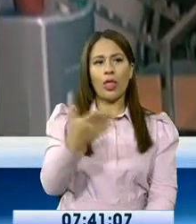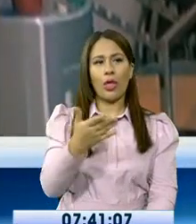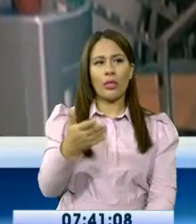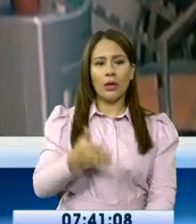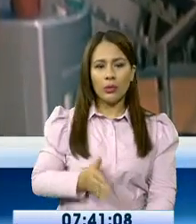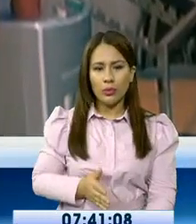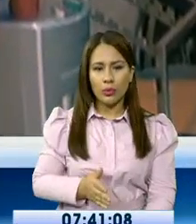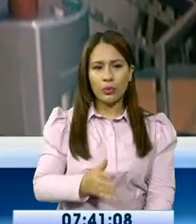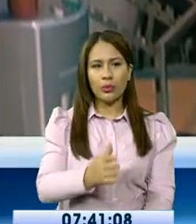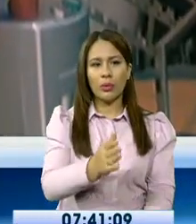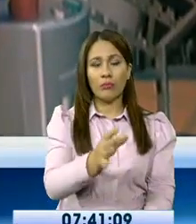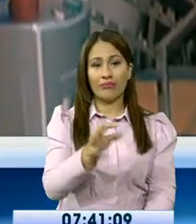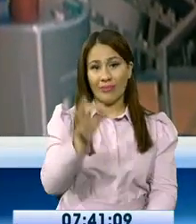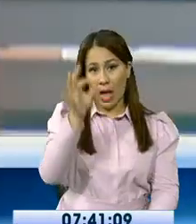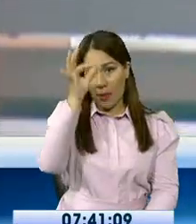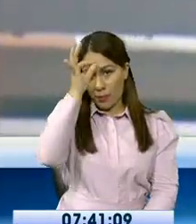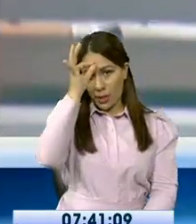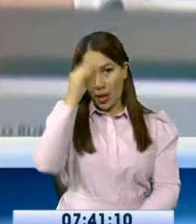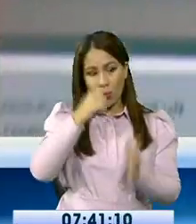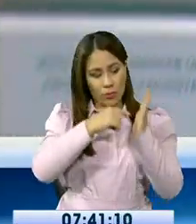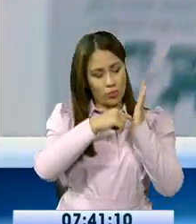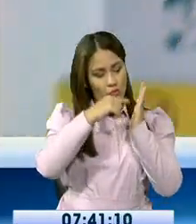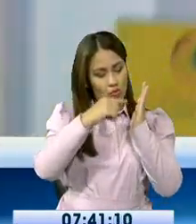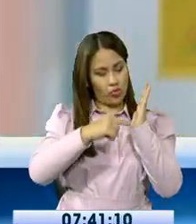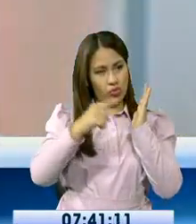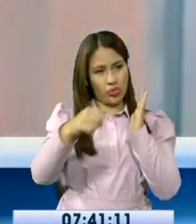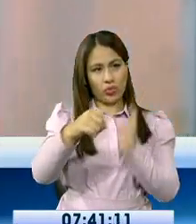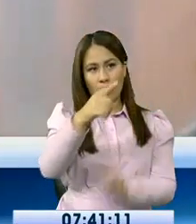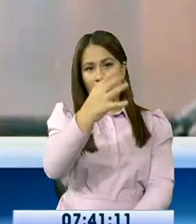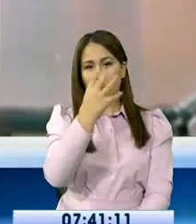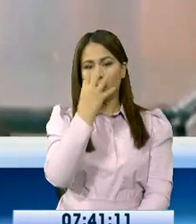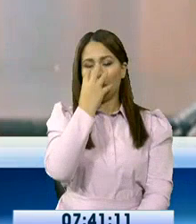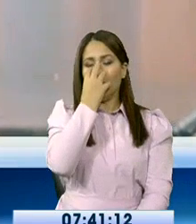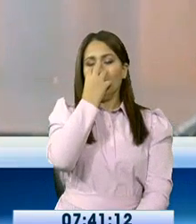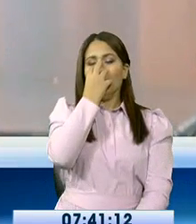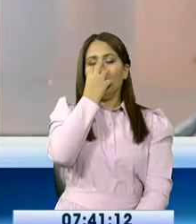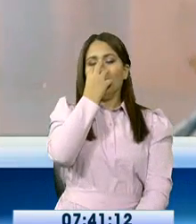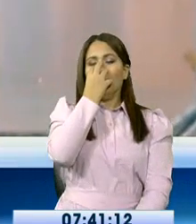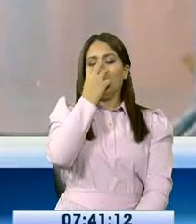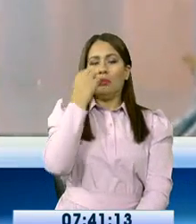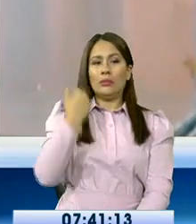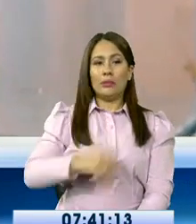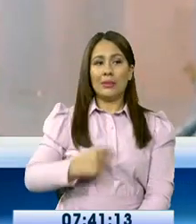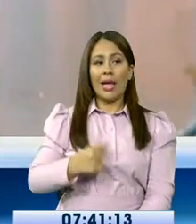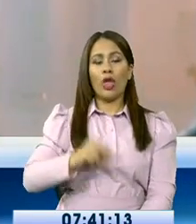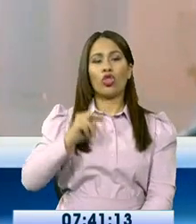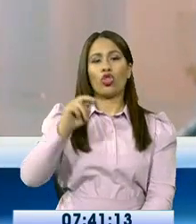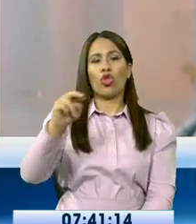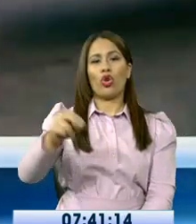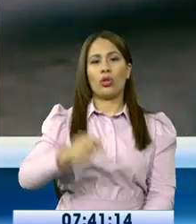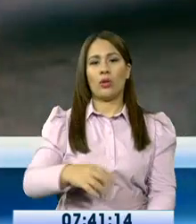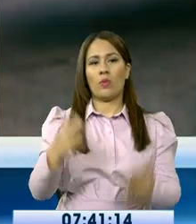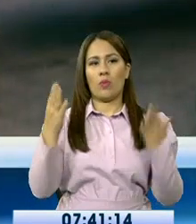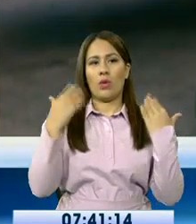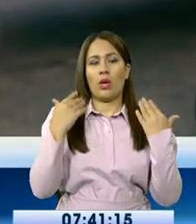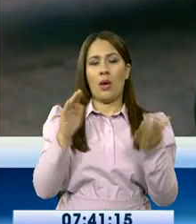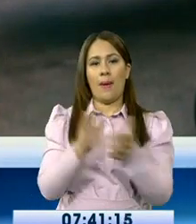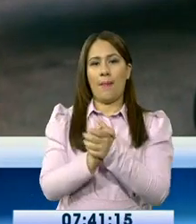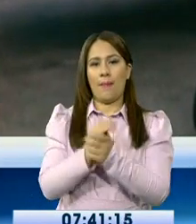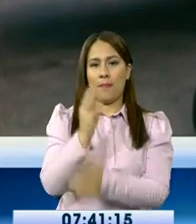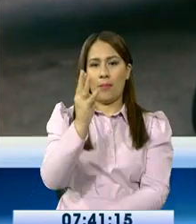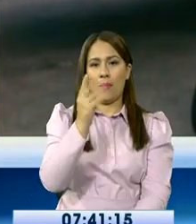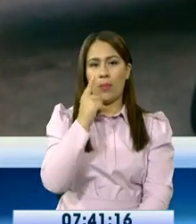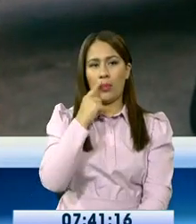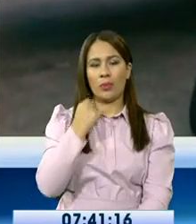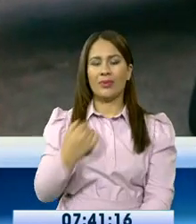al área de cuidados intensivos de una clínica ubicada en el norte de Guayaquil. Ahí permanece Pablo, su esposo, quien sufrió